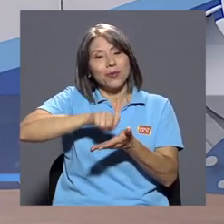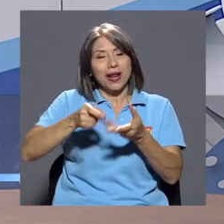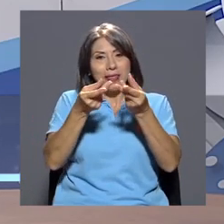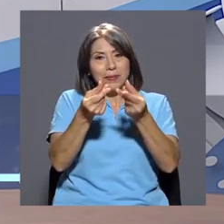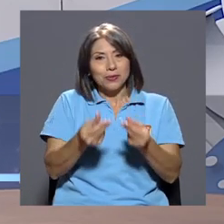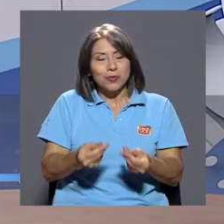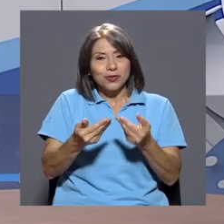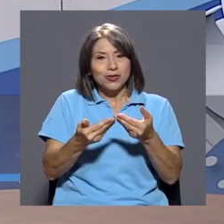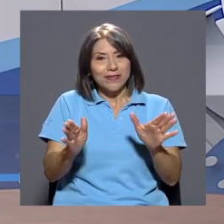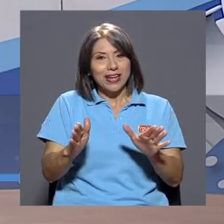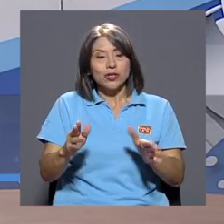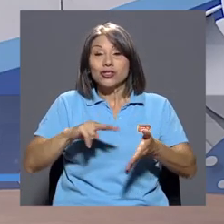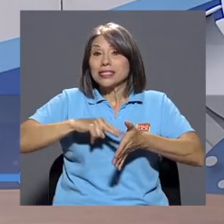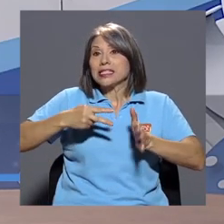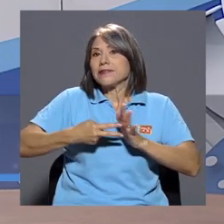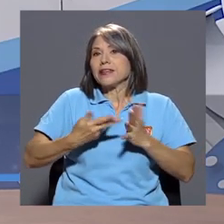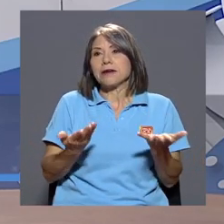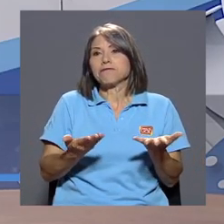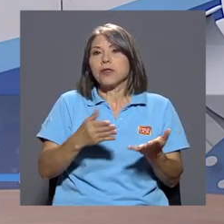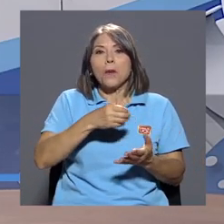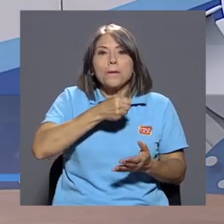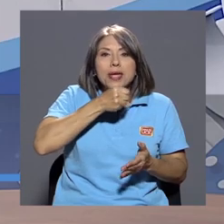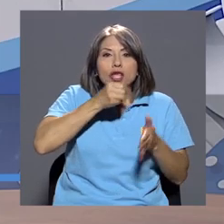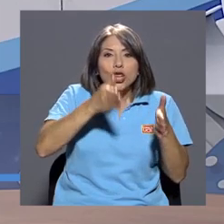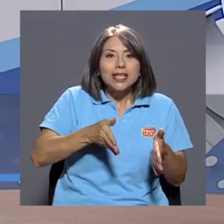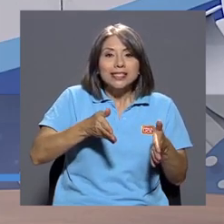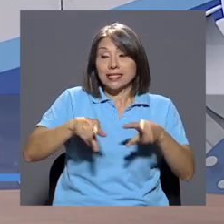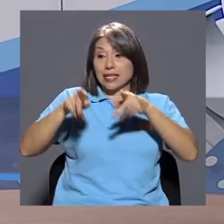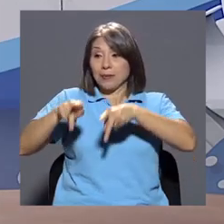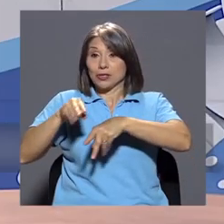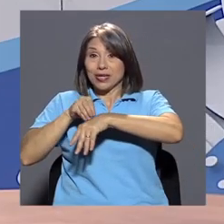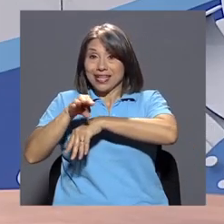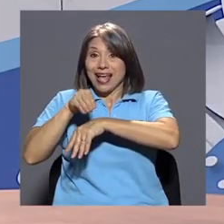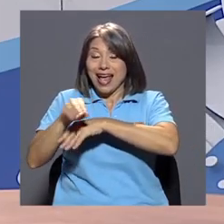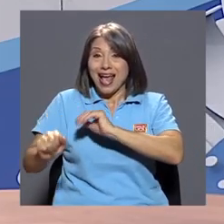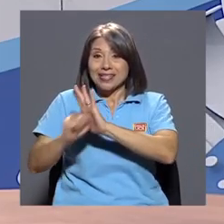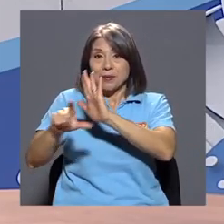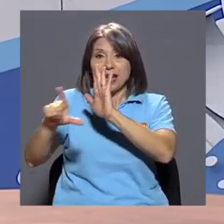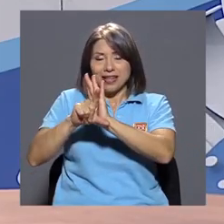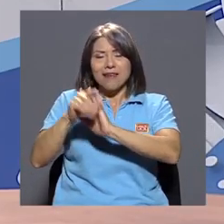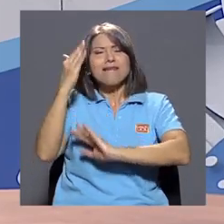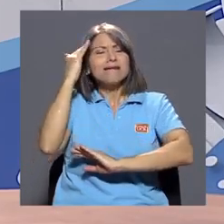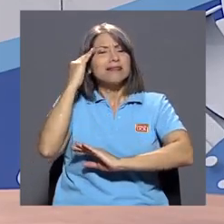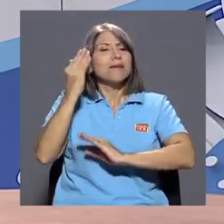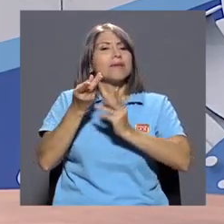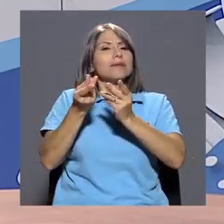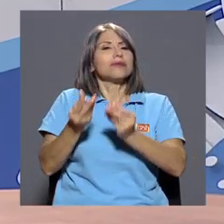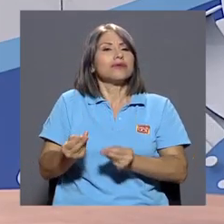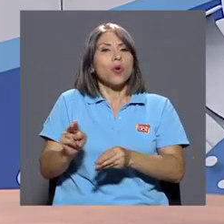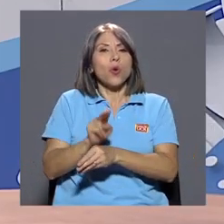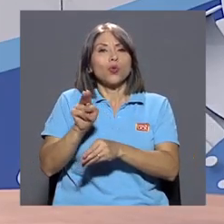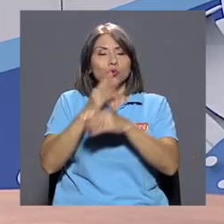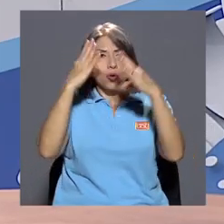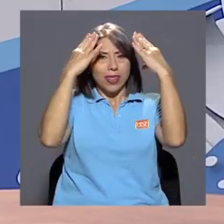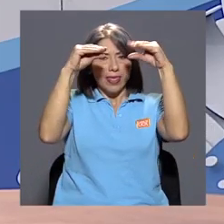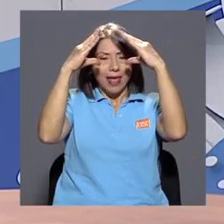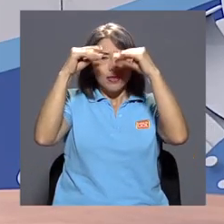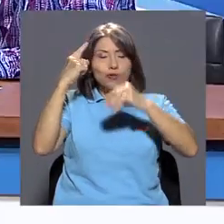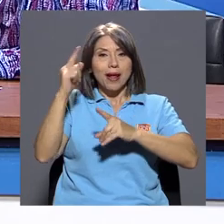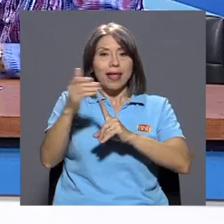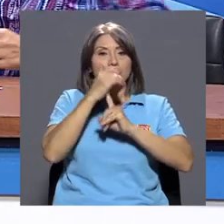básicamente acercar a periodistas y asesores de la Asamblea Legislativa en temas presupuestarios al uso de datos para la toma de decisiones y de